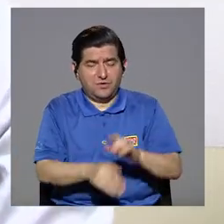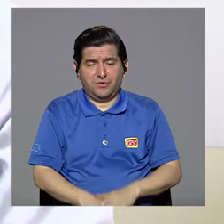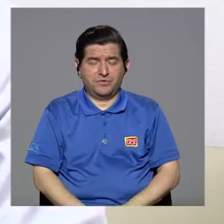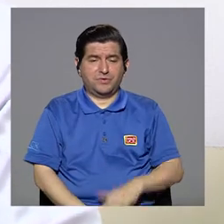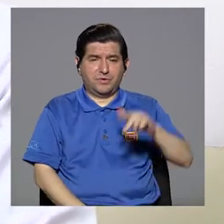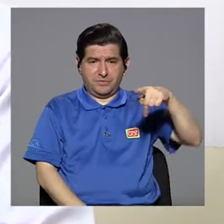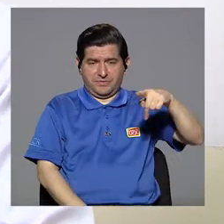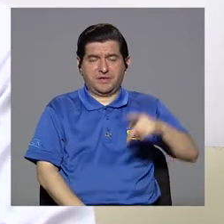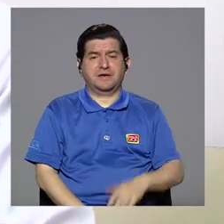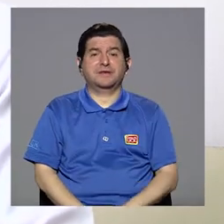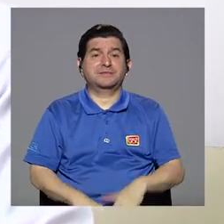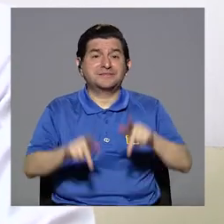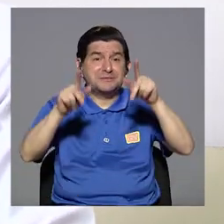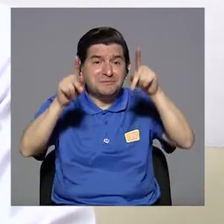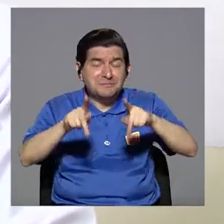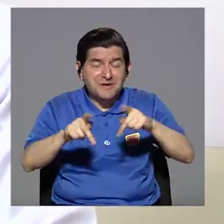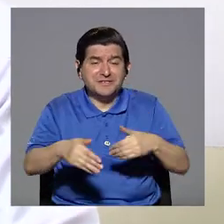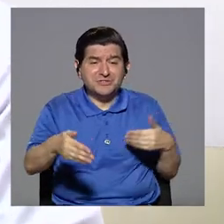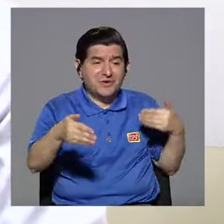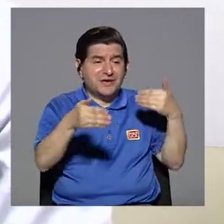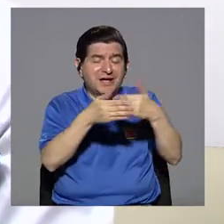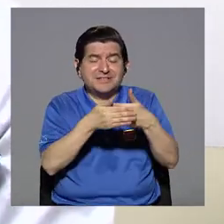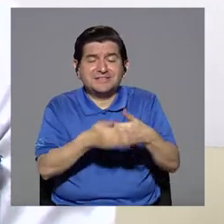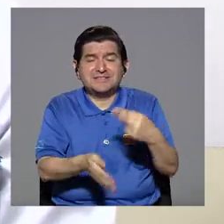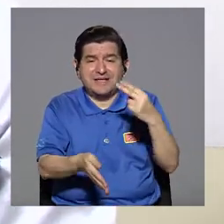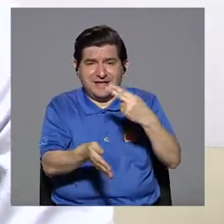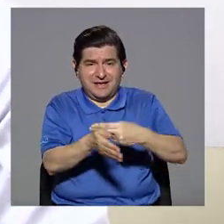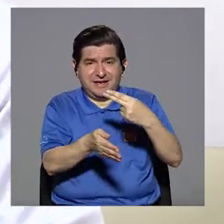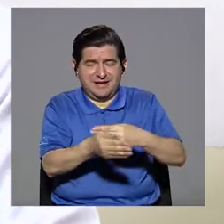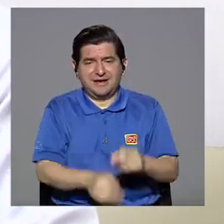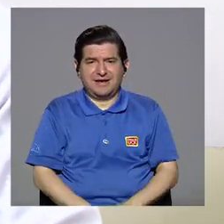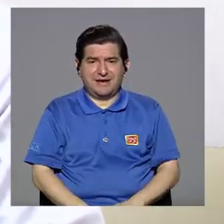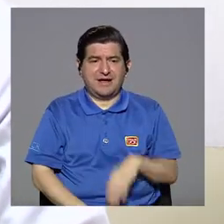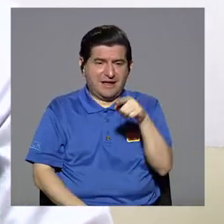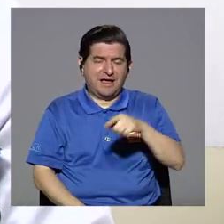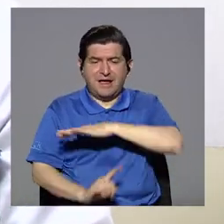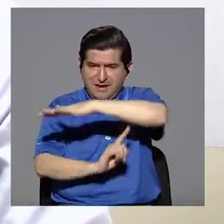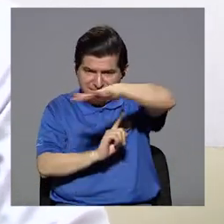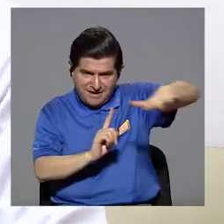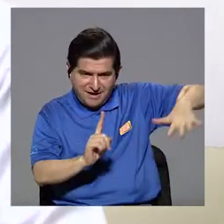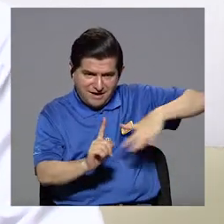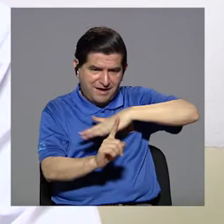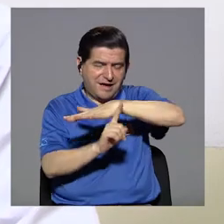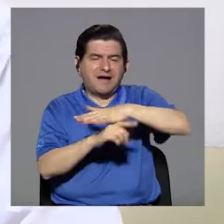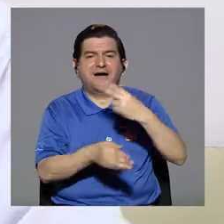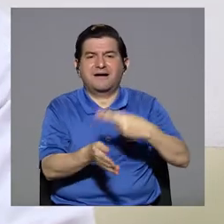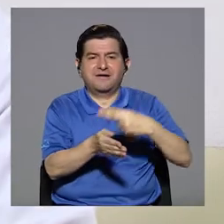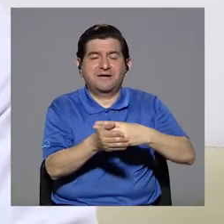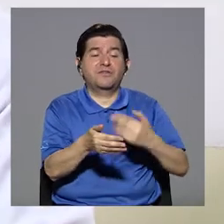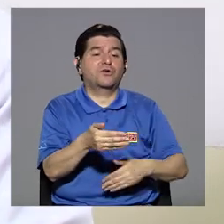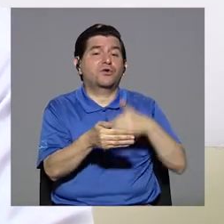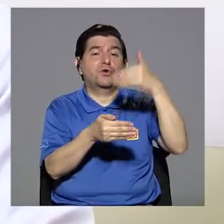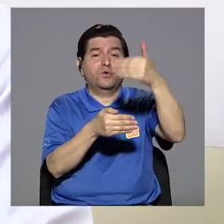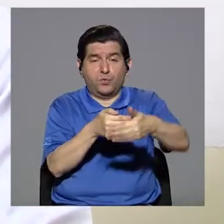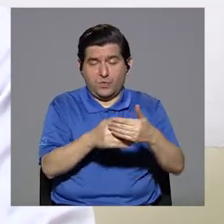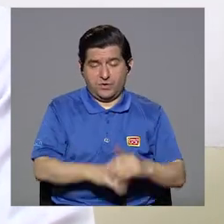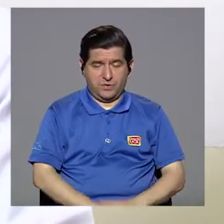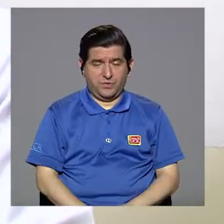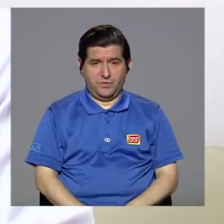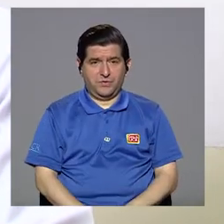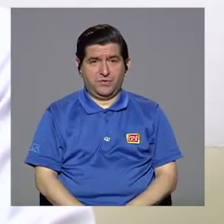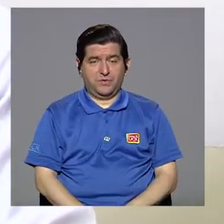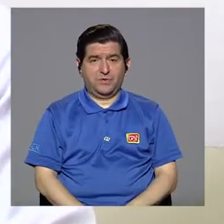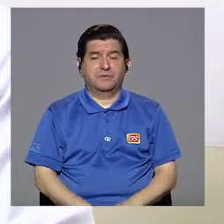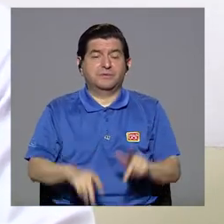pérez que el paciente cerca del hospital que viva una zona cercana al hospital posteriormente